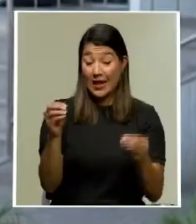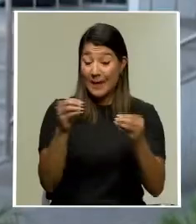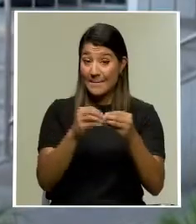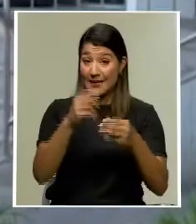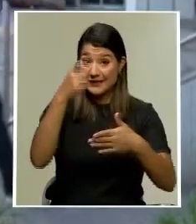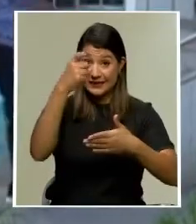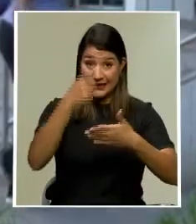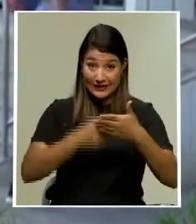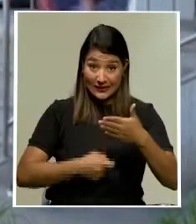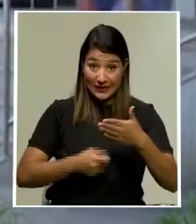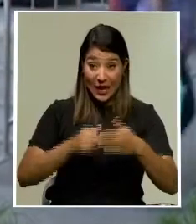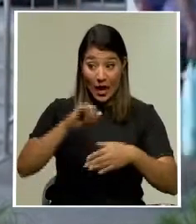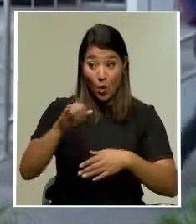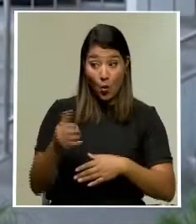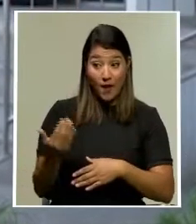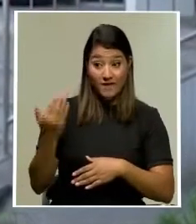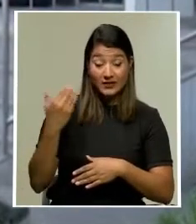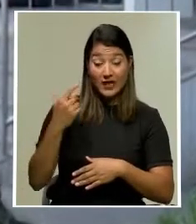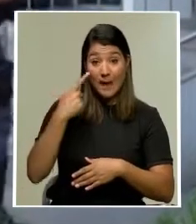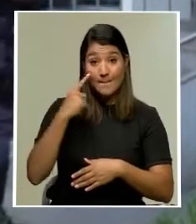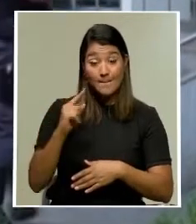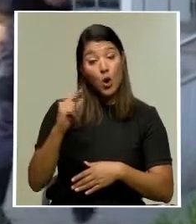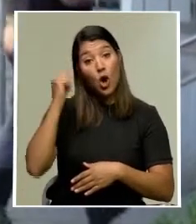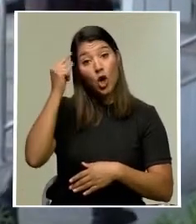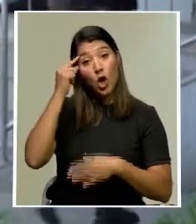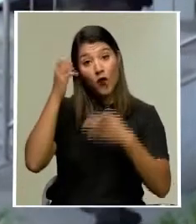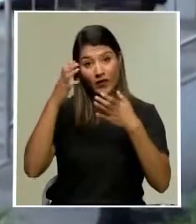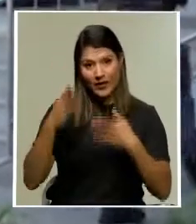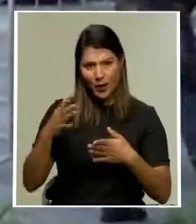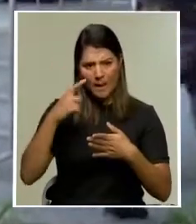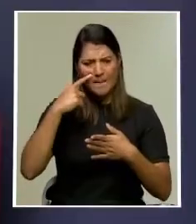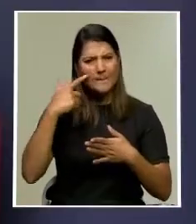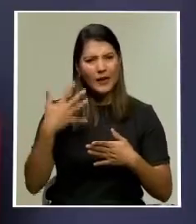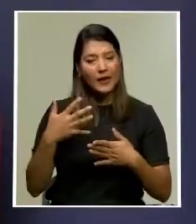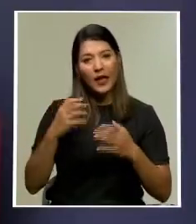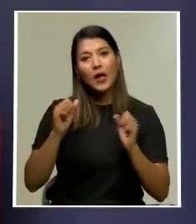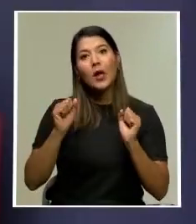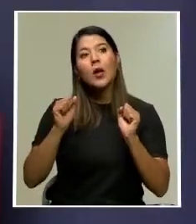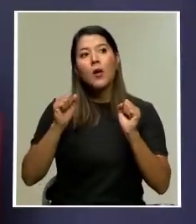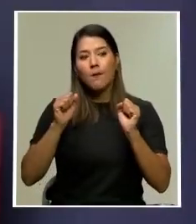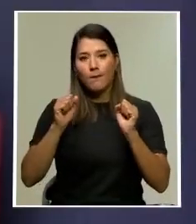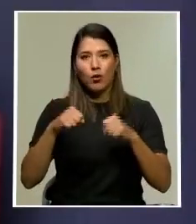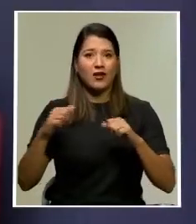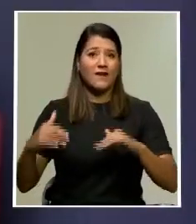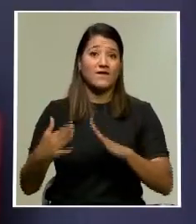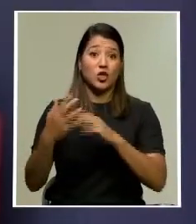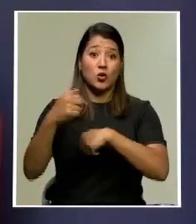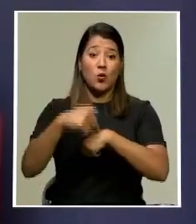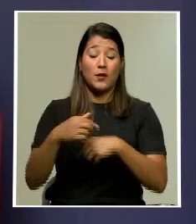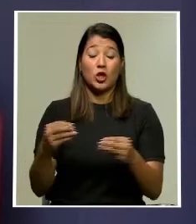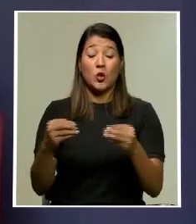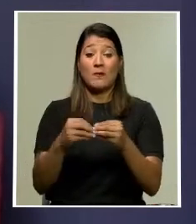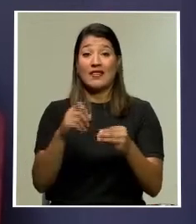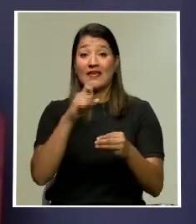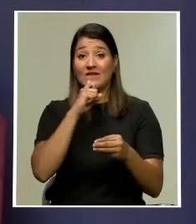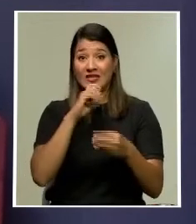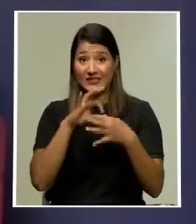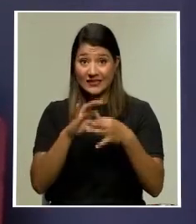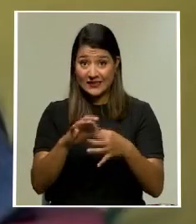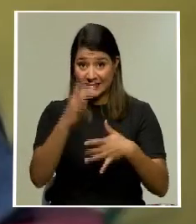estricta decretada el jueves por el gobernador João Doria para enfrentar el que definió como el momento más crítico de la pandemia, que ya deja